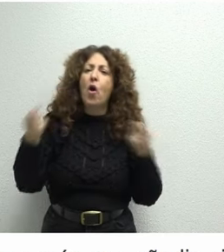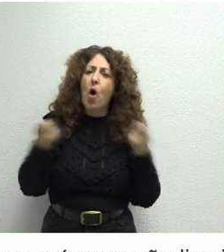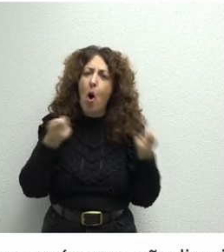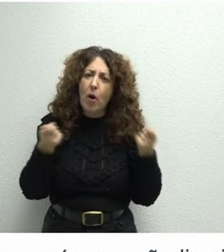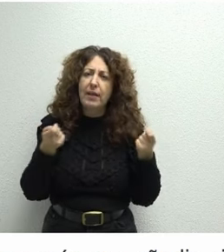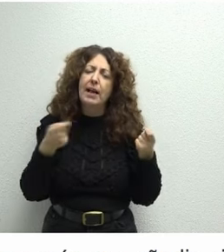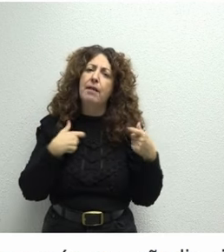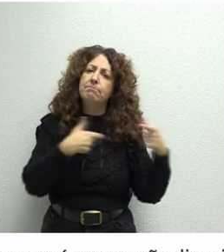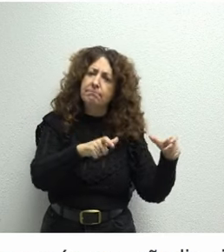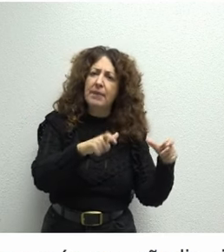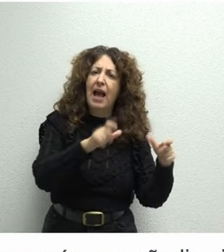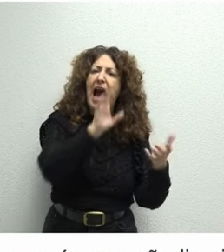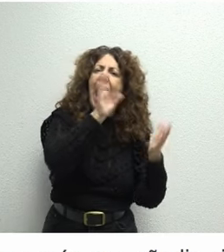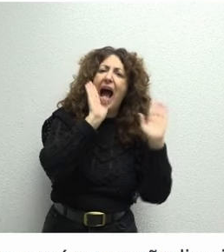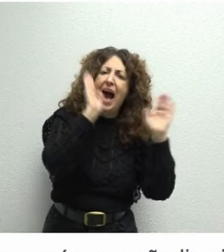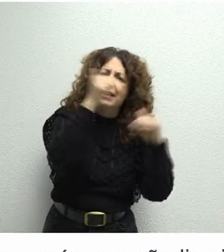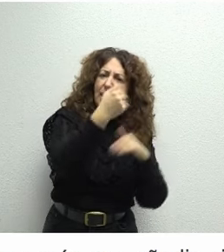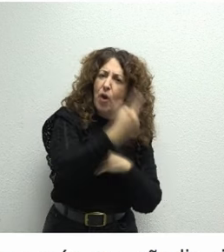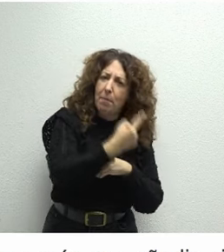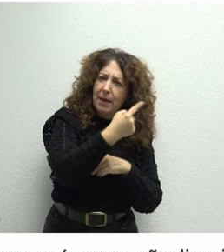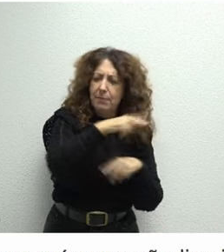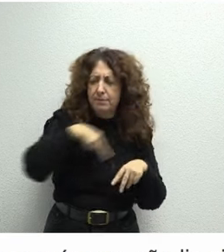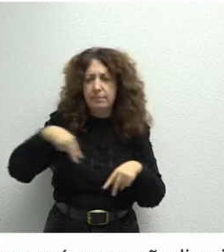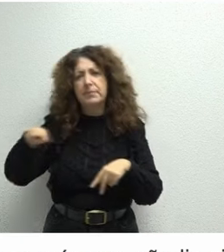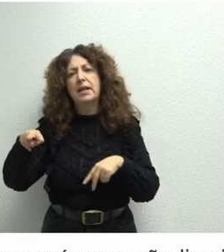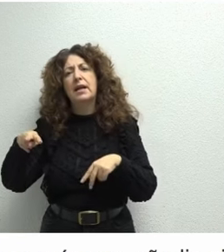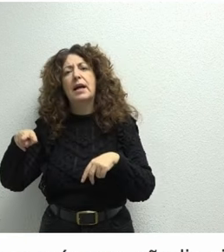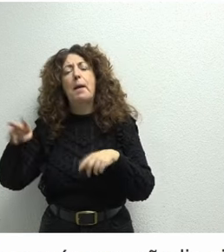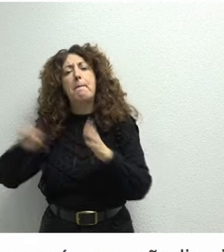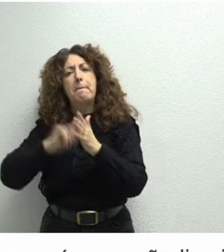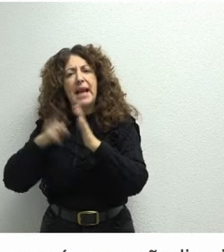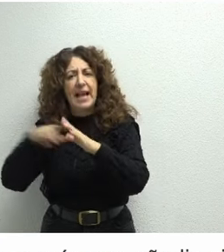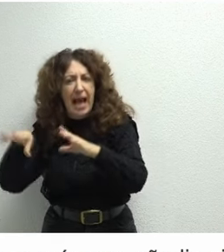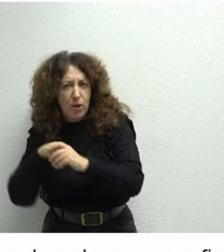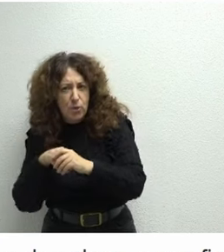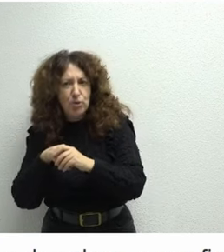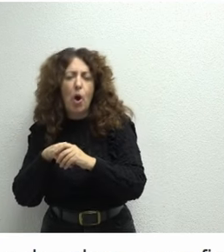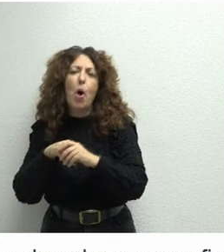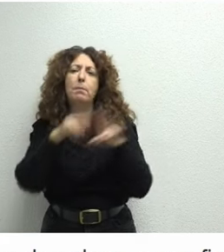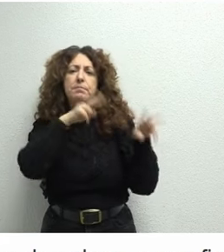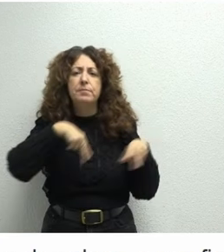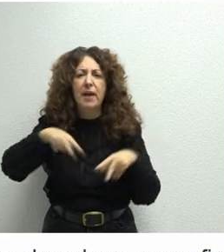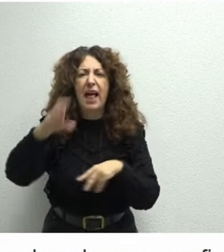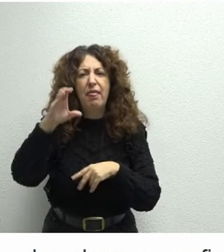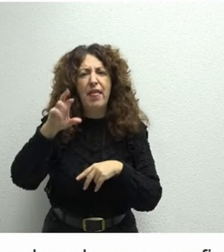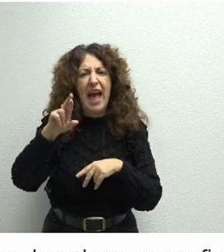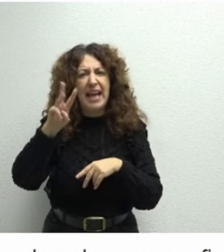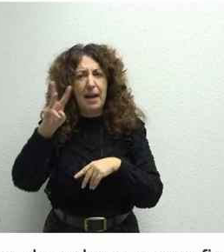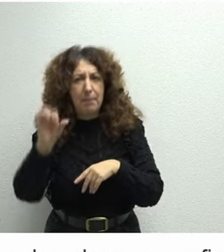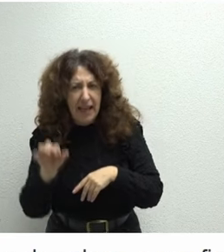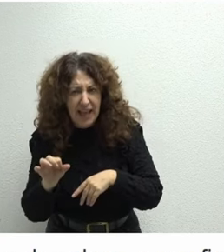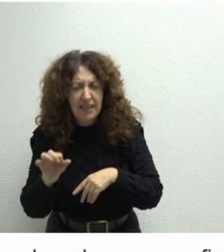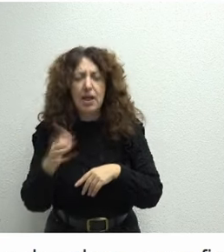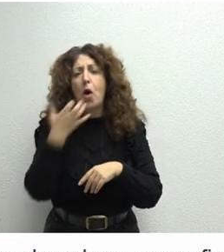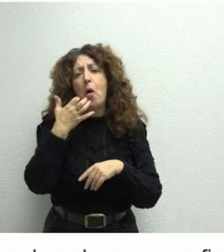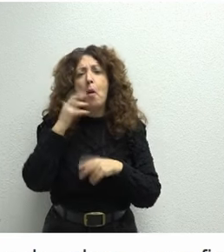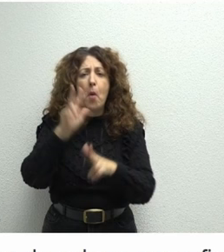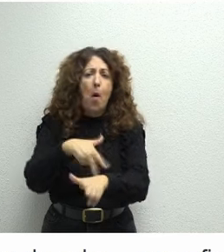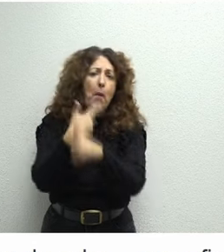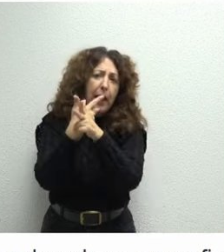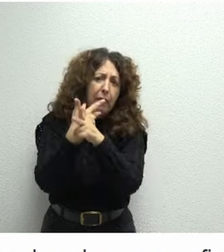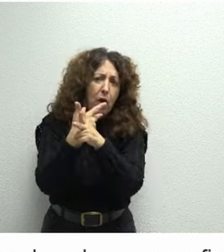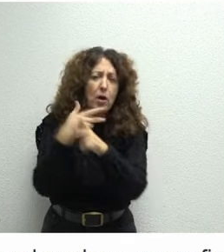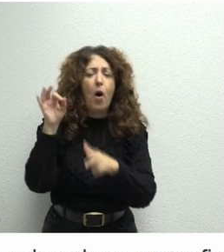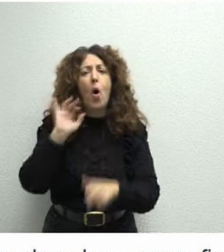atención Primaria coordinaciones con crps ya sea por videollamadas ya sea por llamadas telefónicas